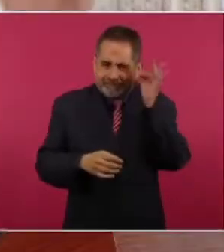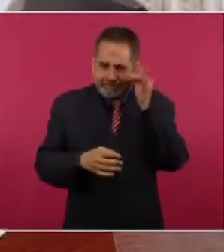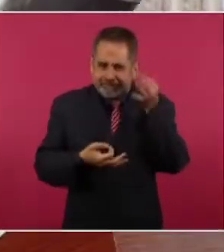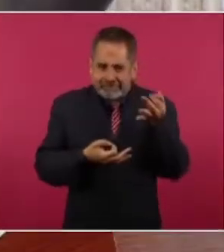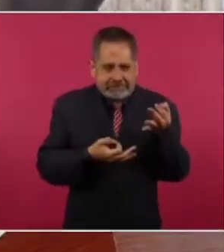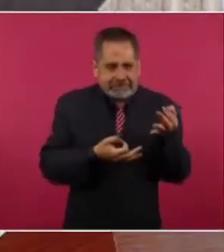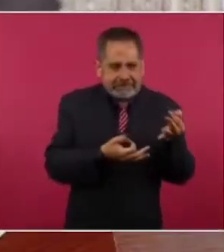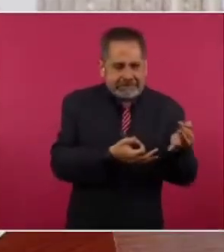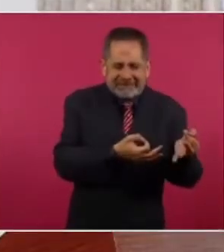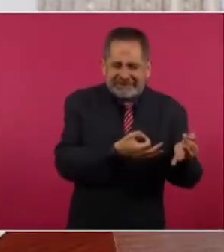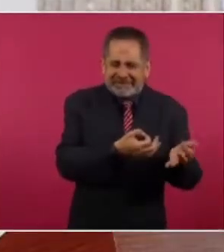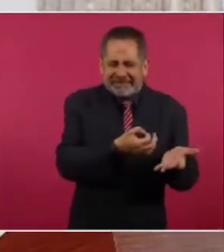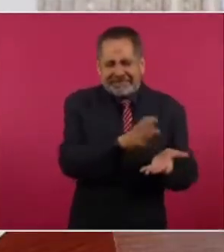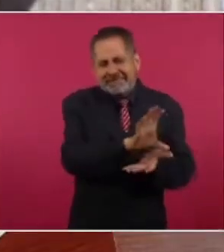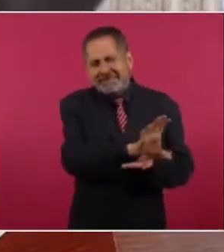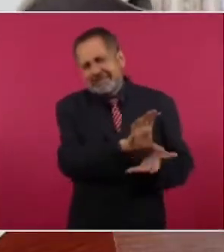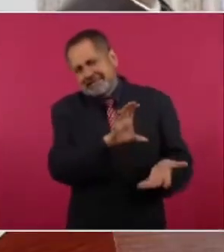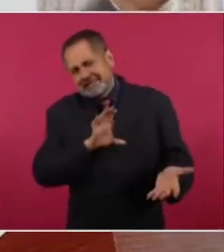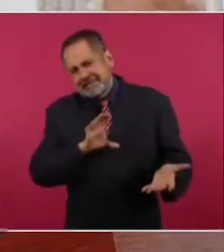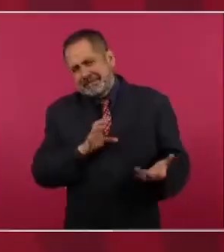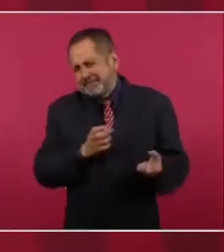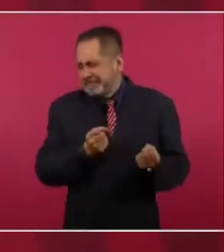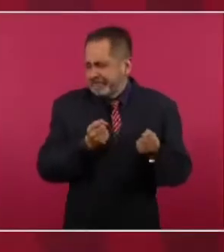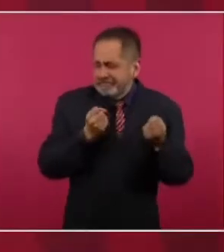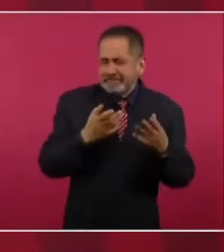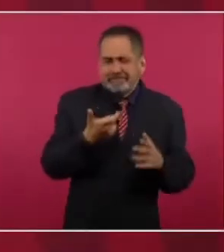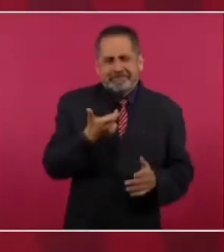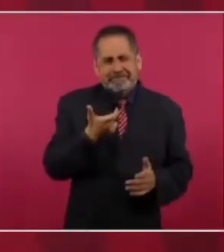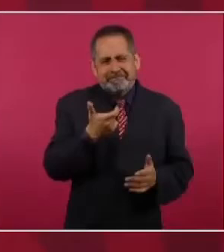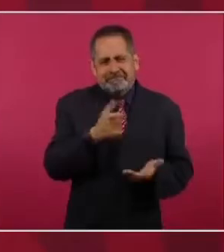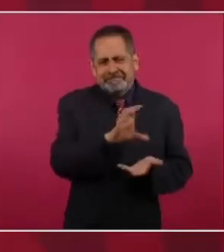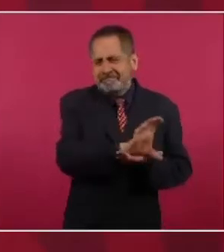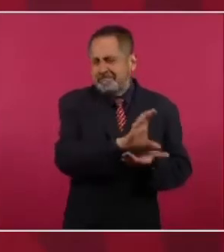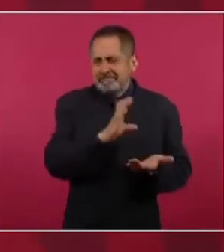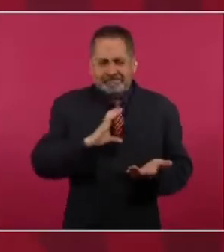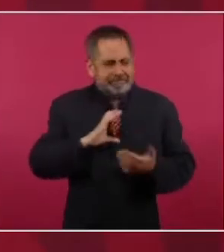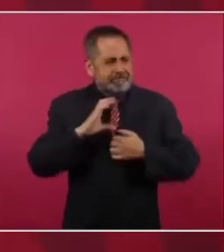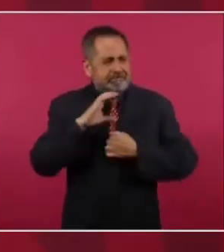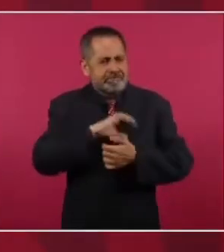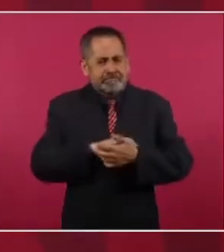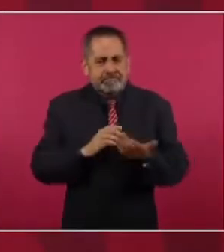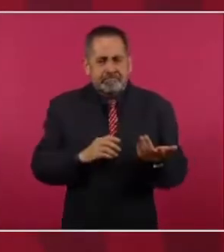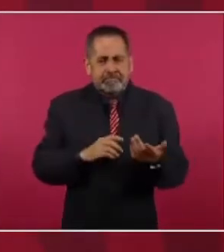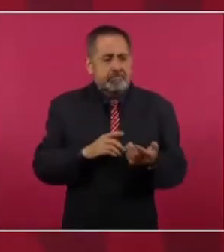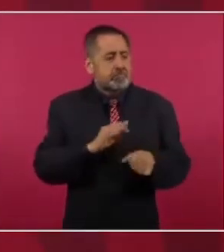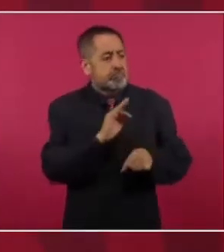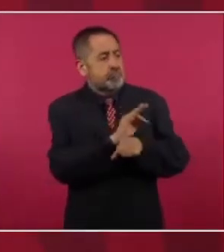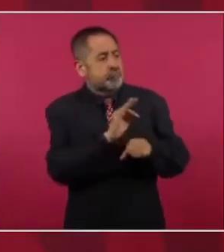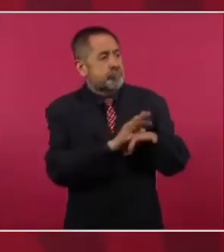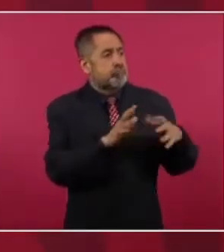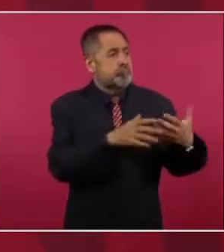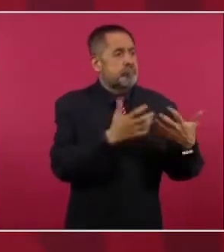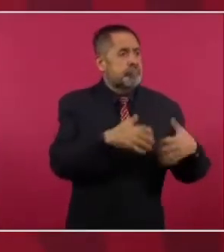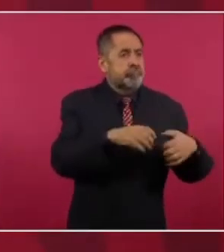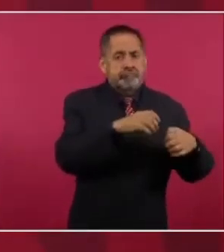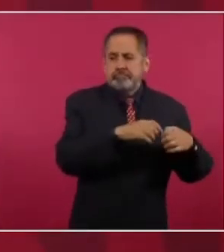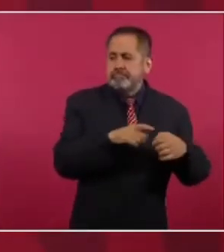o son representantes de grupos de intereses creados, no representan al pueblo,